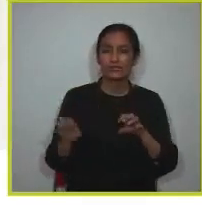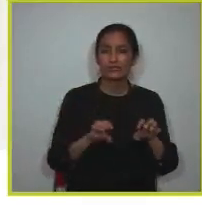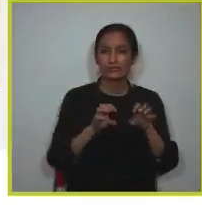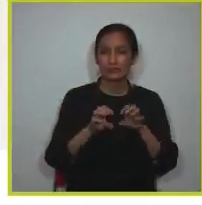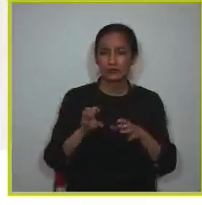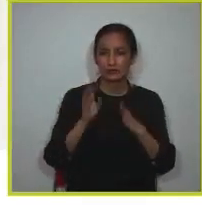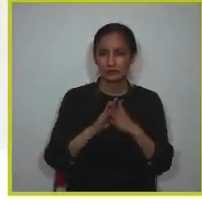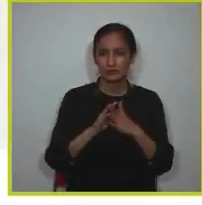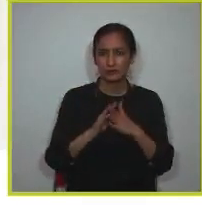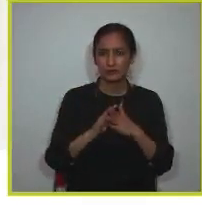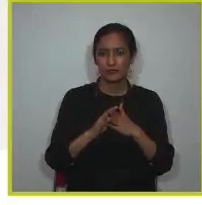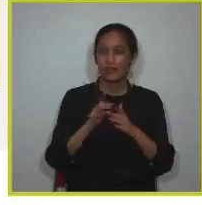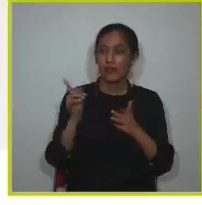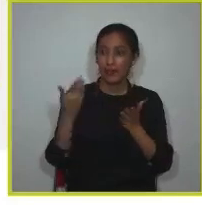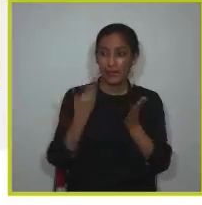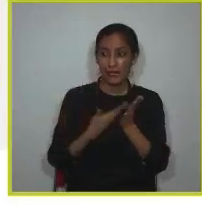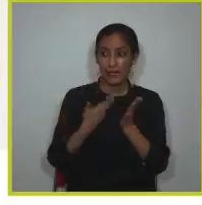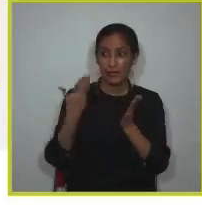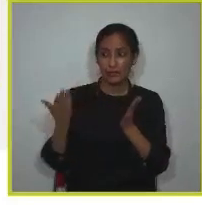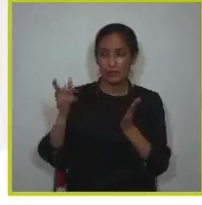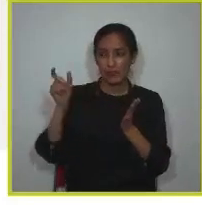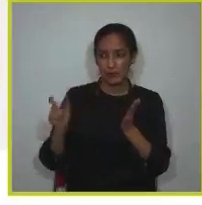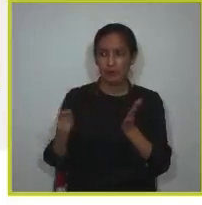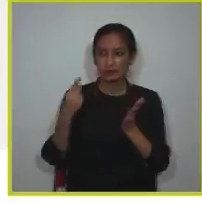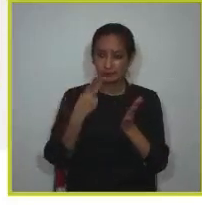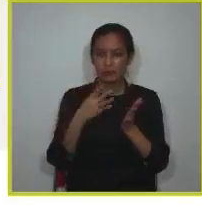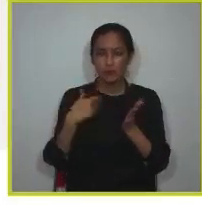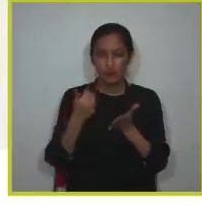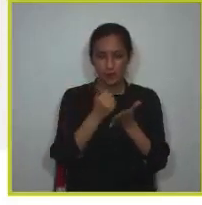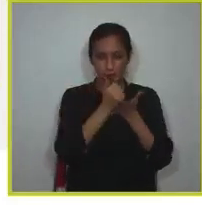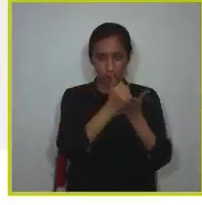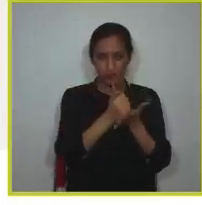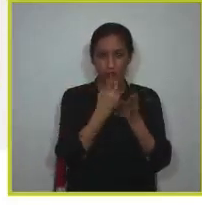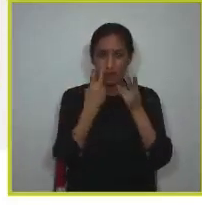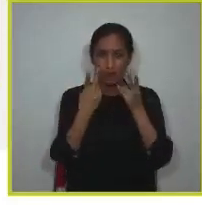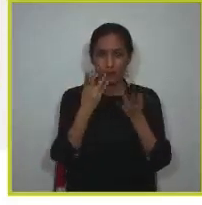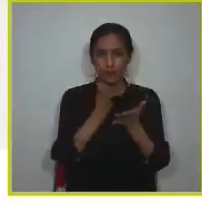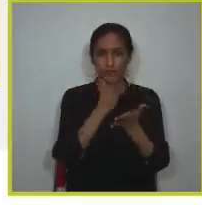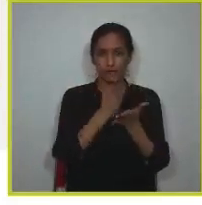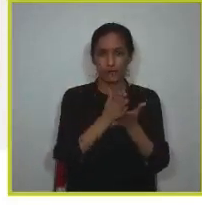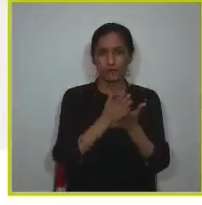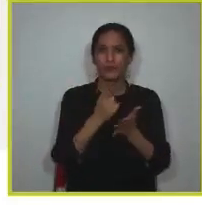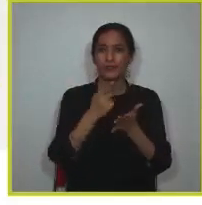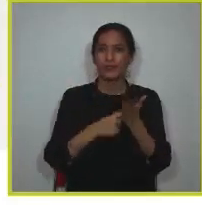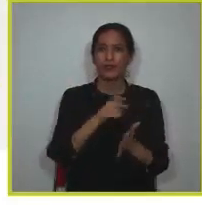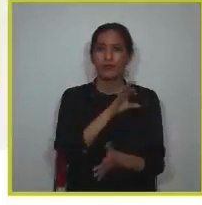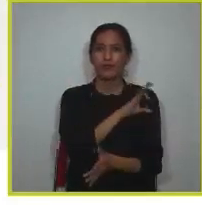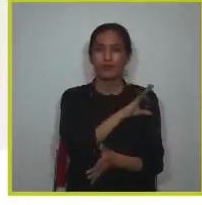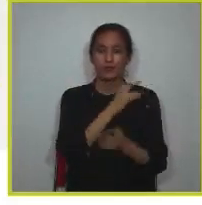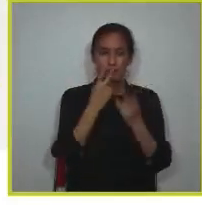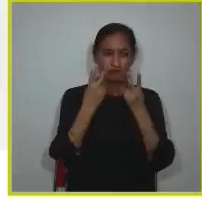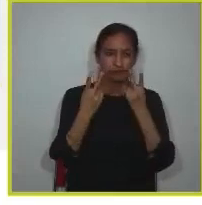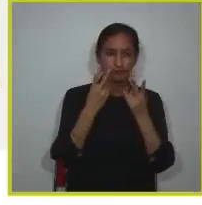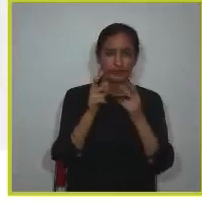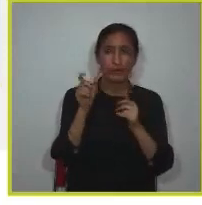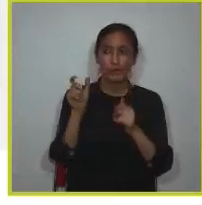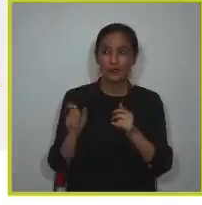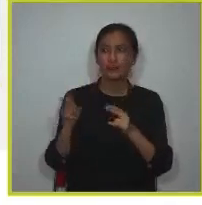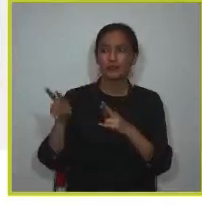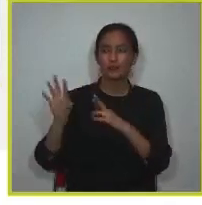justamente permite que los ciudadanos nos ayuden a identificar este problema acerca la fiscalización al ciudadano